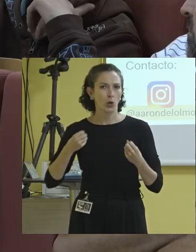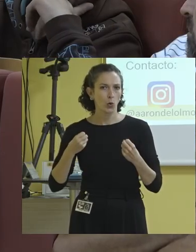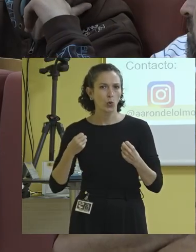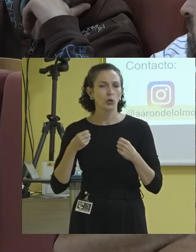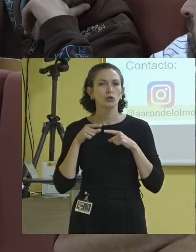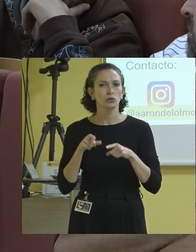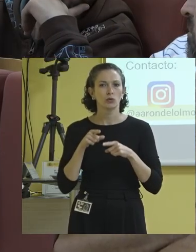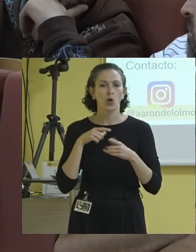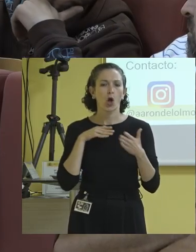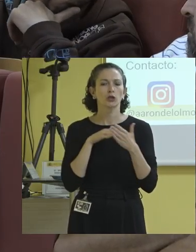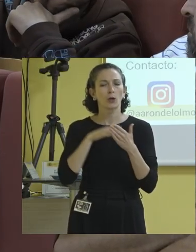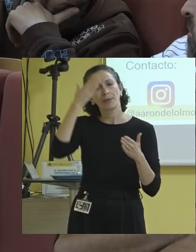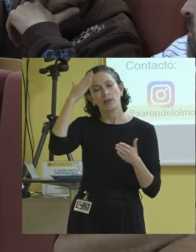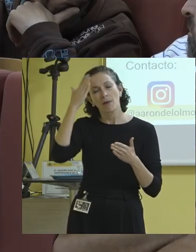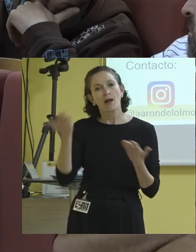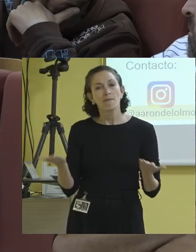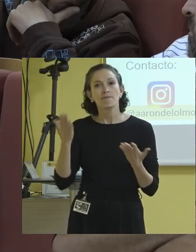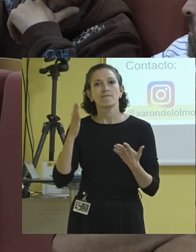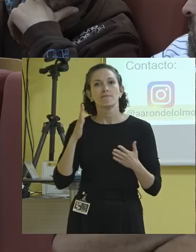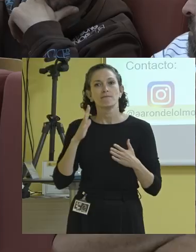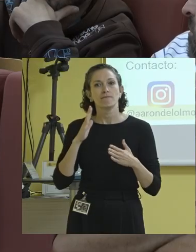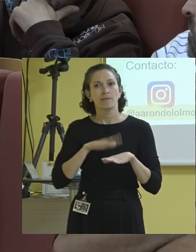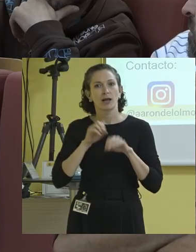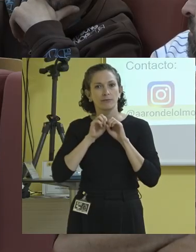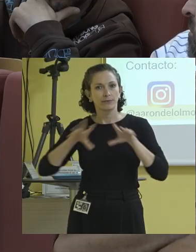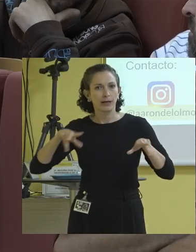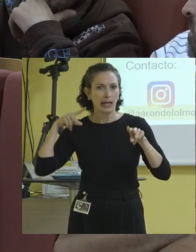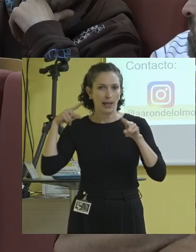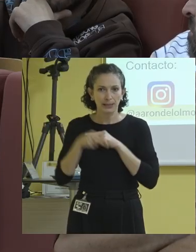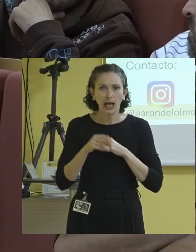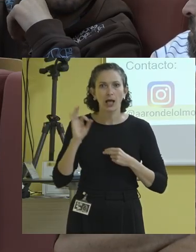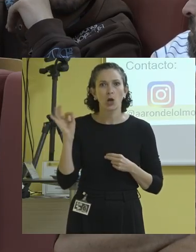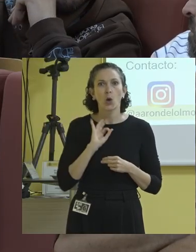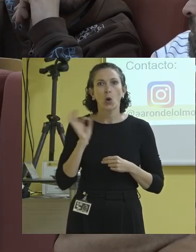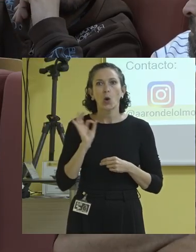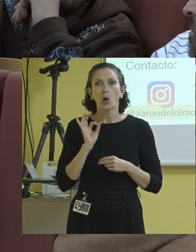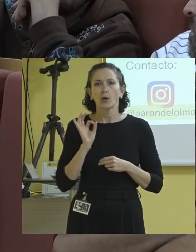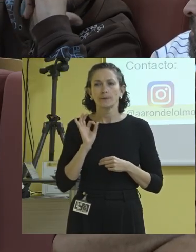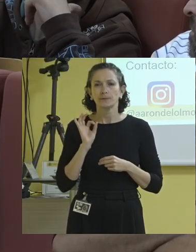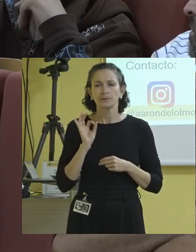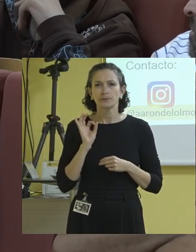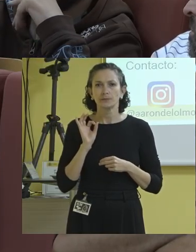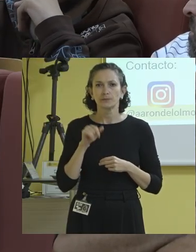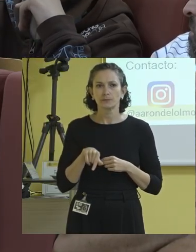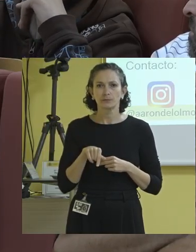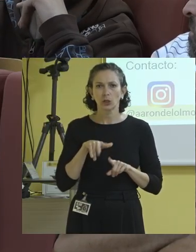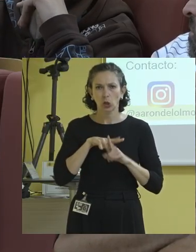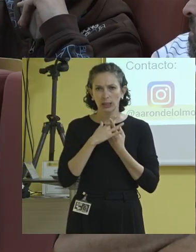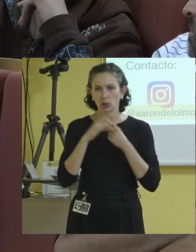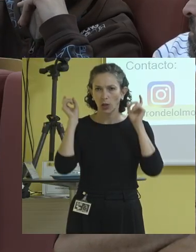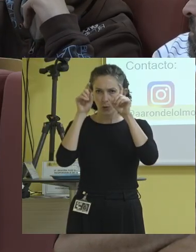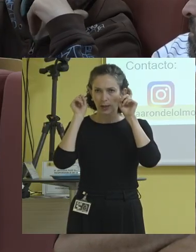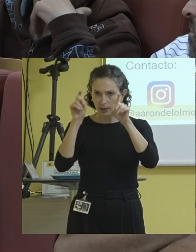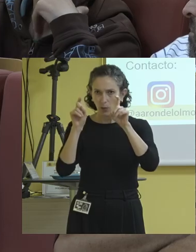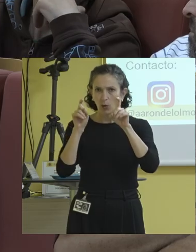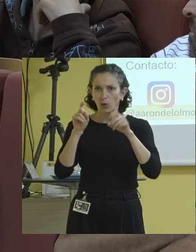el mayor obstáculo para que se evitara este tipo de divulgaciones o cómo podría aportar en el contexto educativo